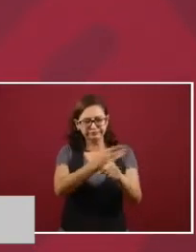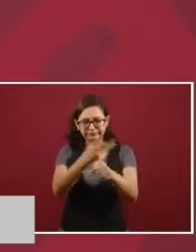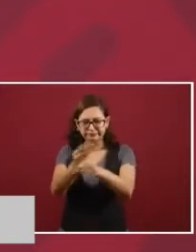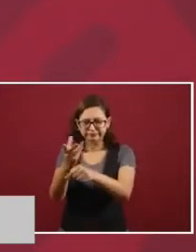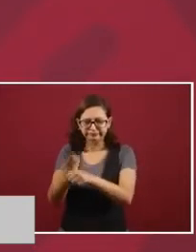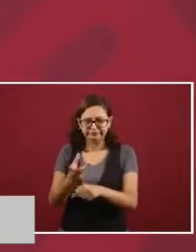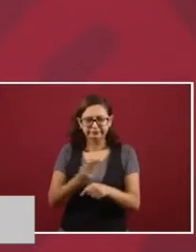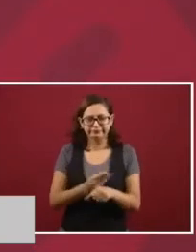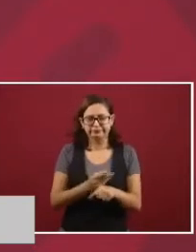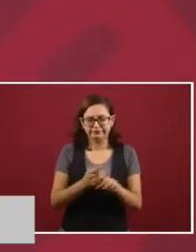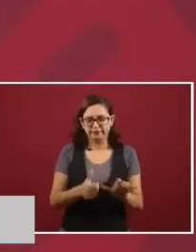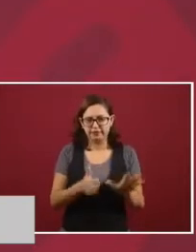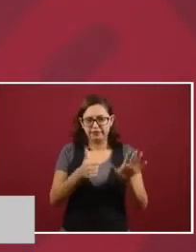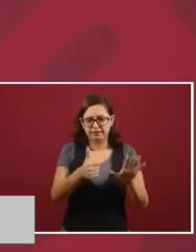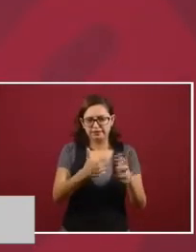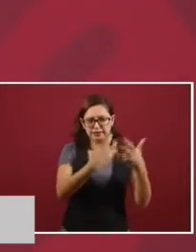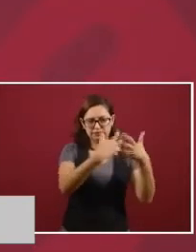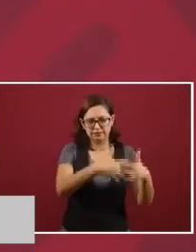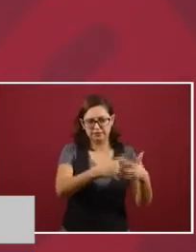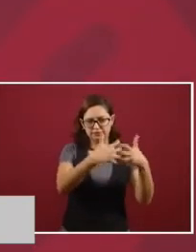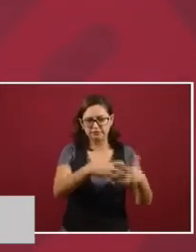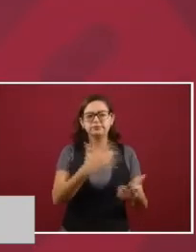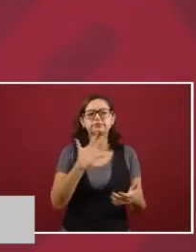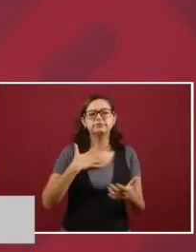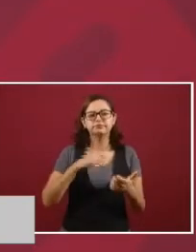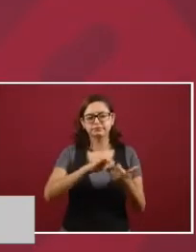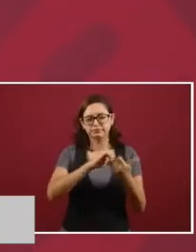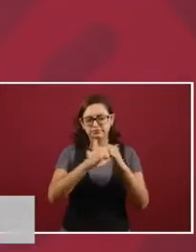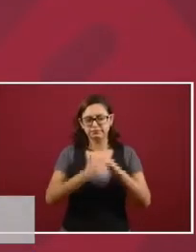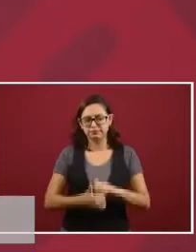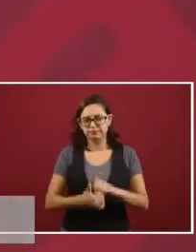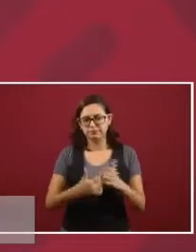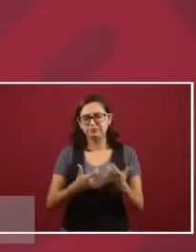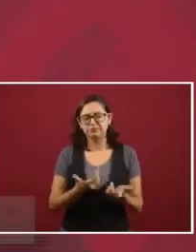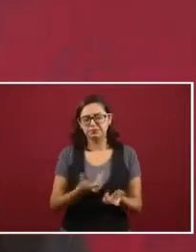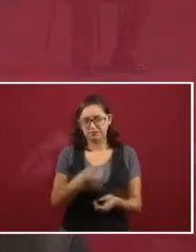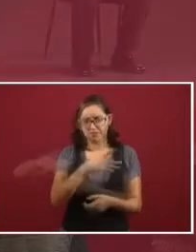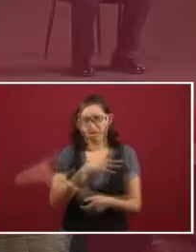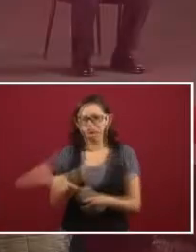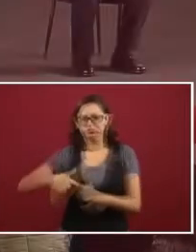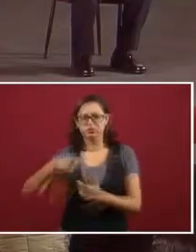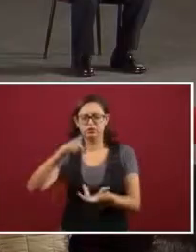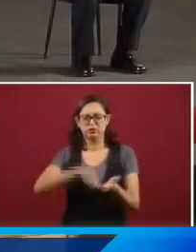Carlos Ursúa ha sido contratado como columnista en el periódico El Universal.